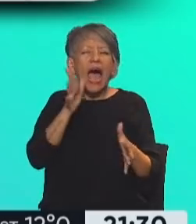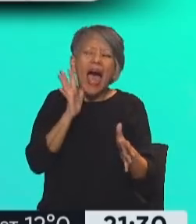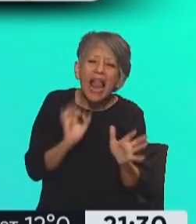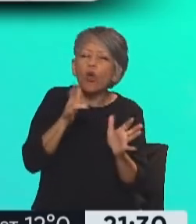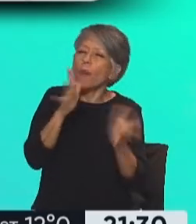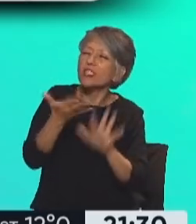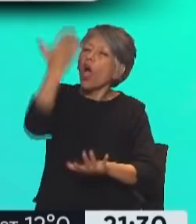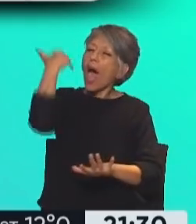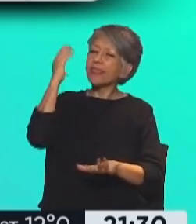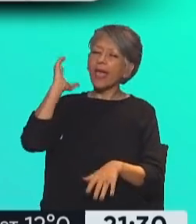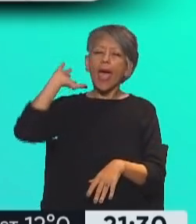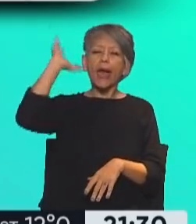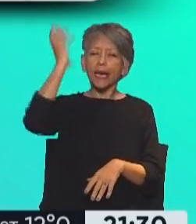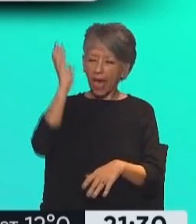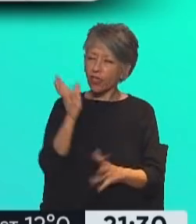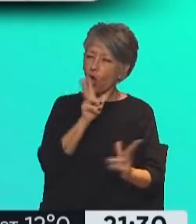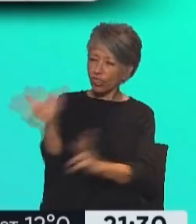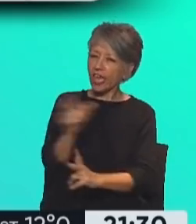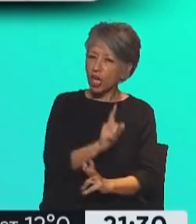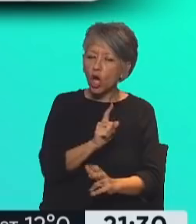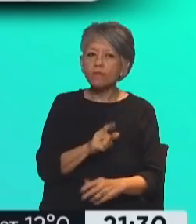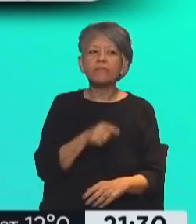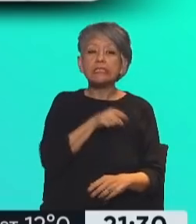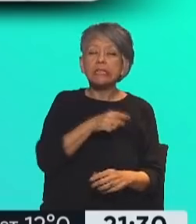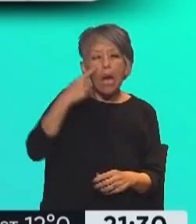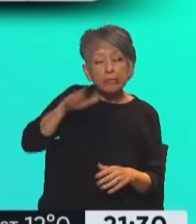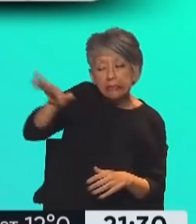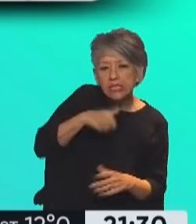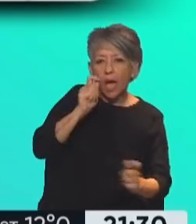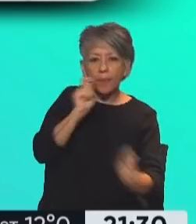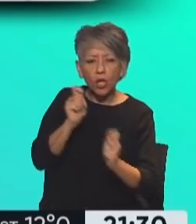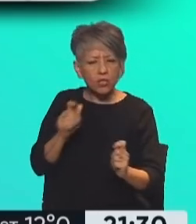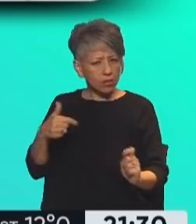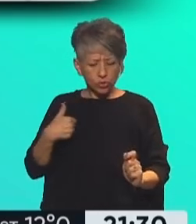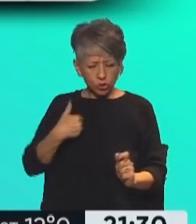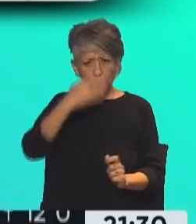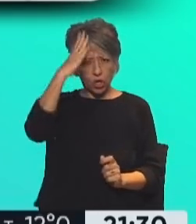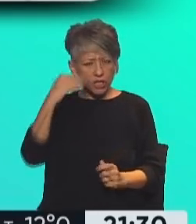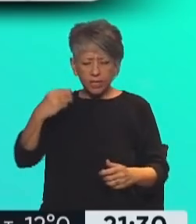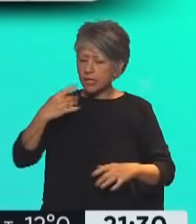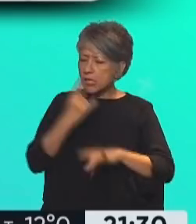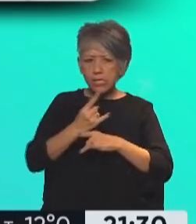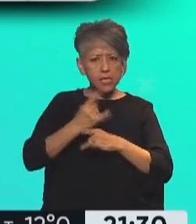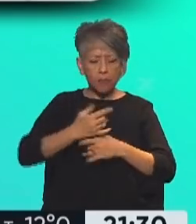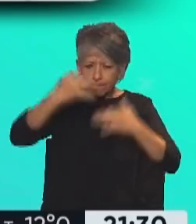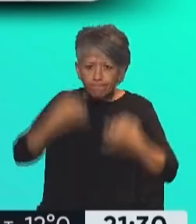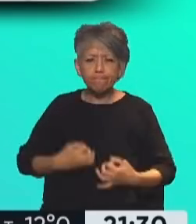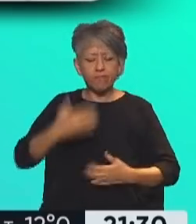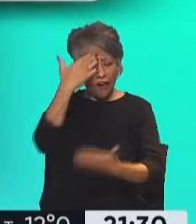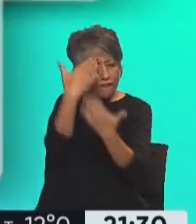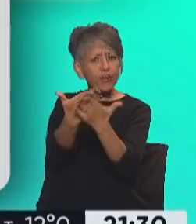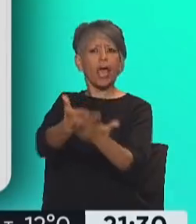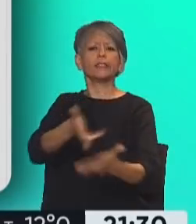dicho. Utilizando periodistas, con errores y aciertos siempre hablé y actué de frente. Y acá es cuando en el próximo tuit podemos